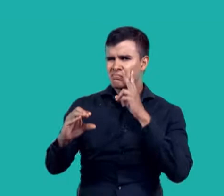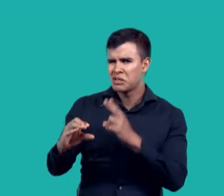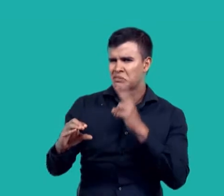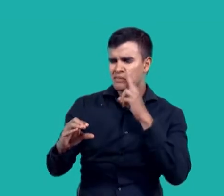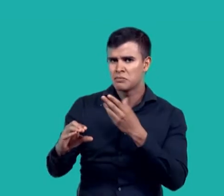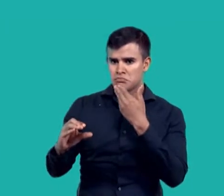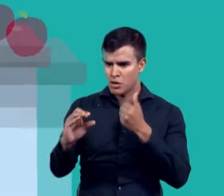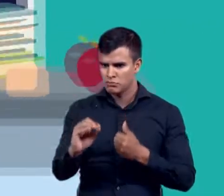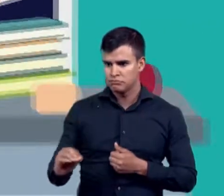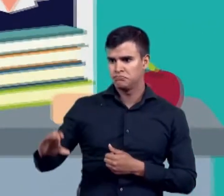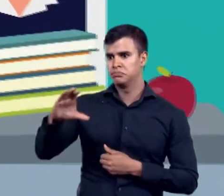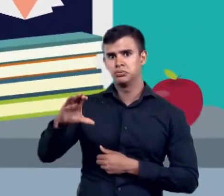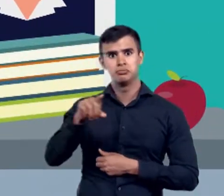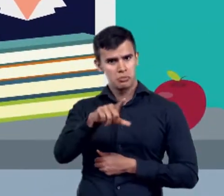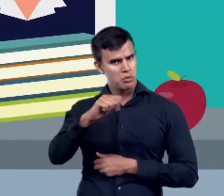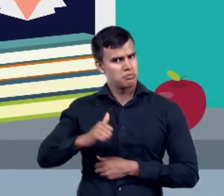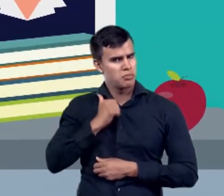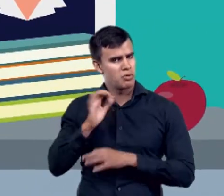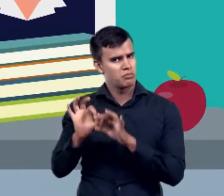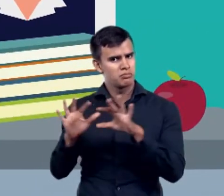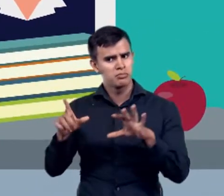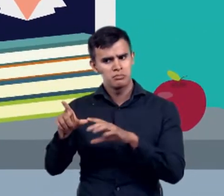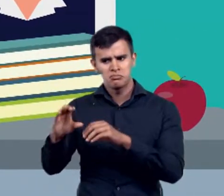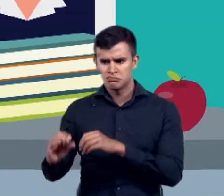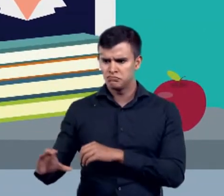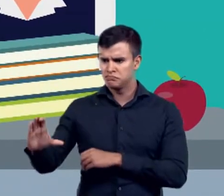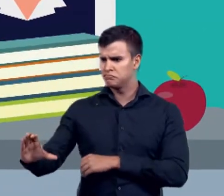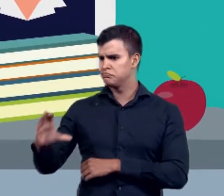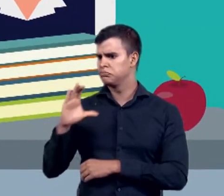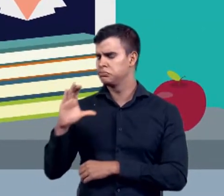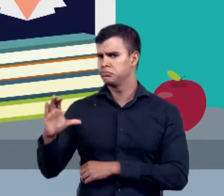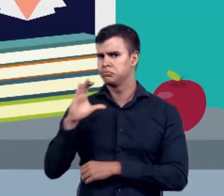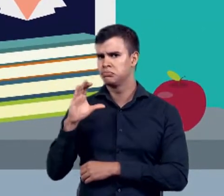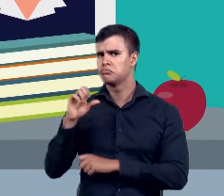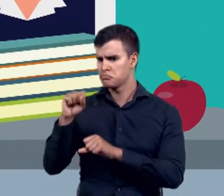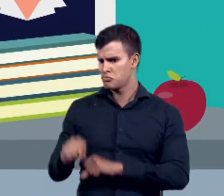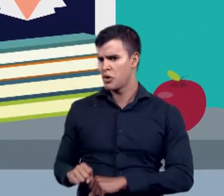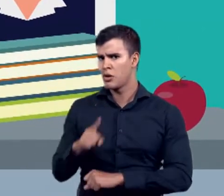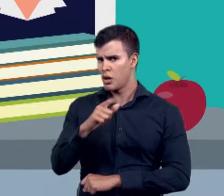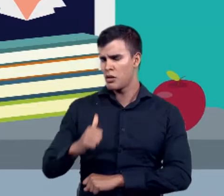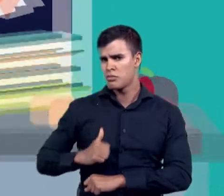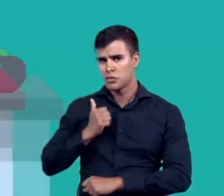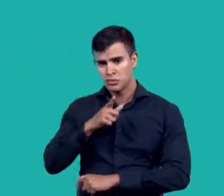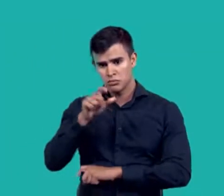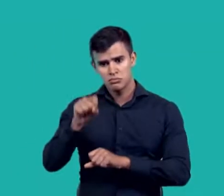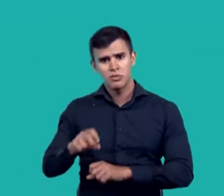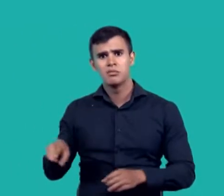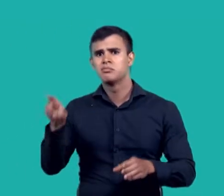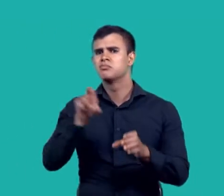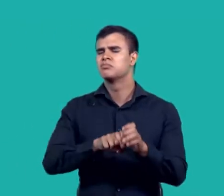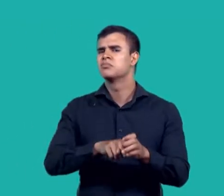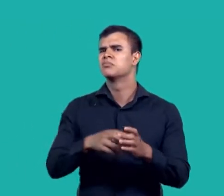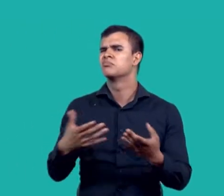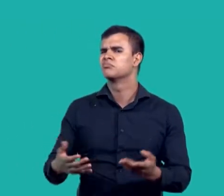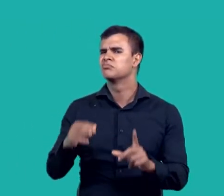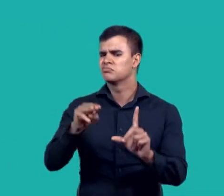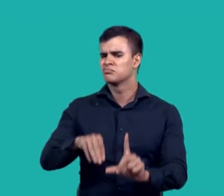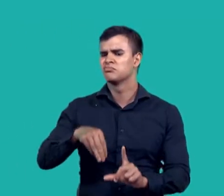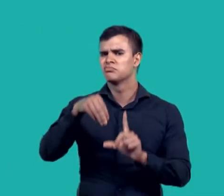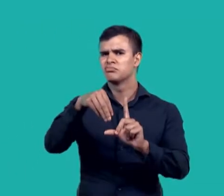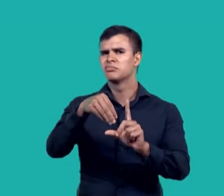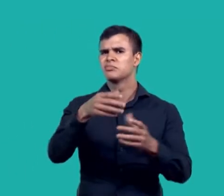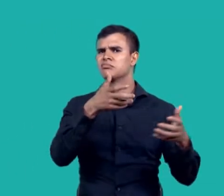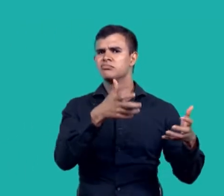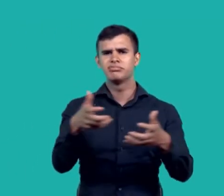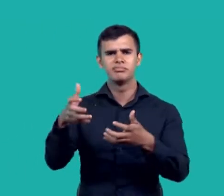salario. Aprovecha esta oportunidad y mejora tus posibilidades de empleo e ingreso salarial. Matricúlate en la maestría